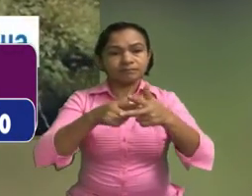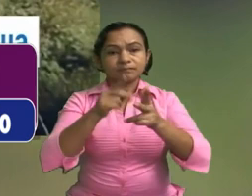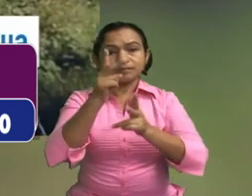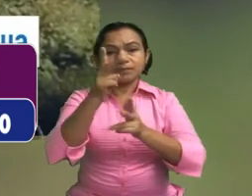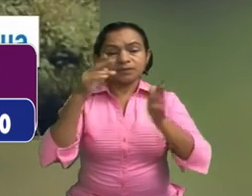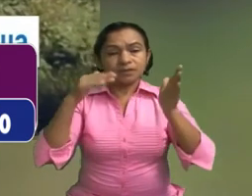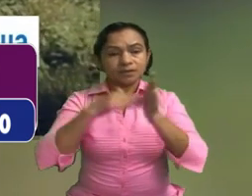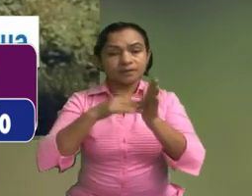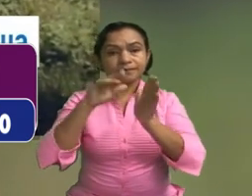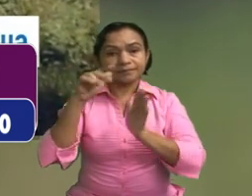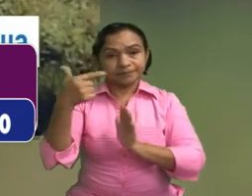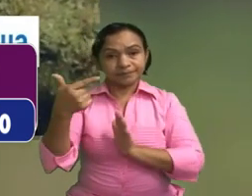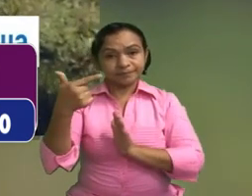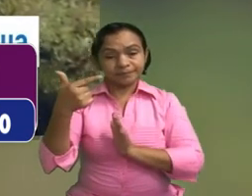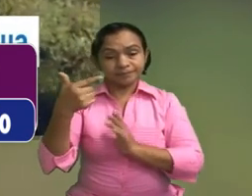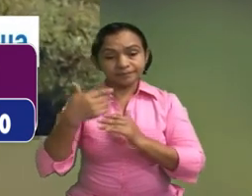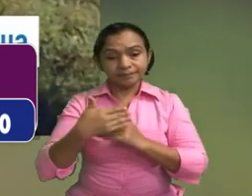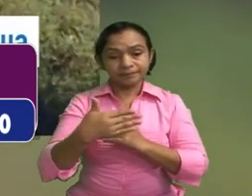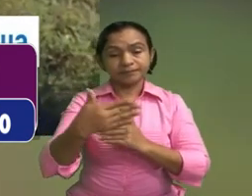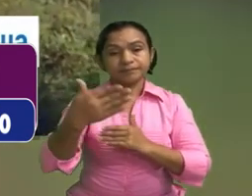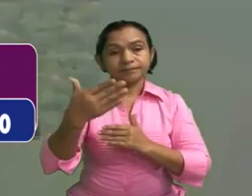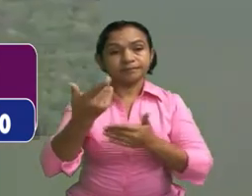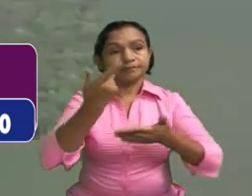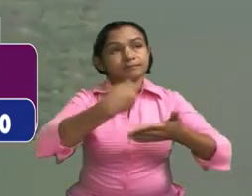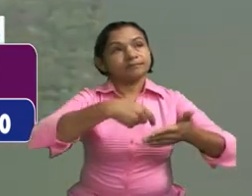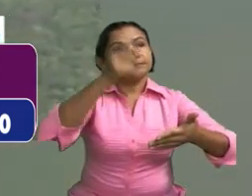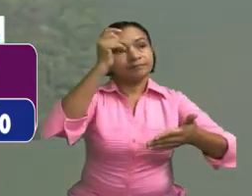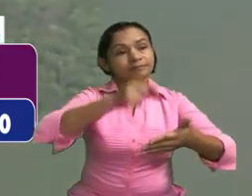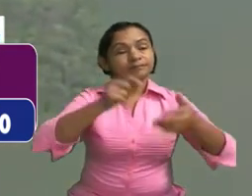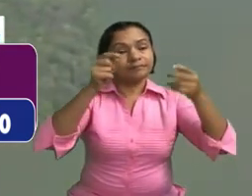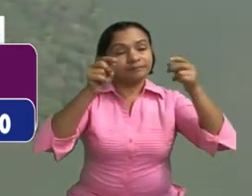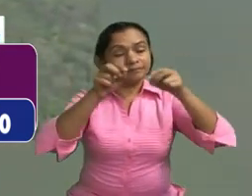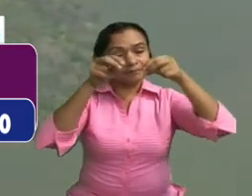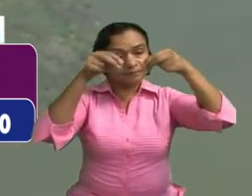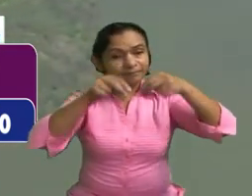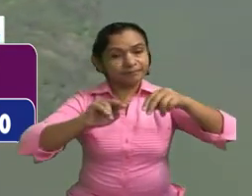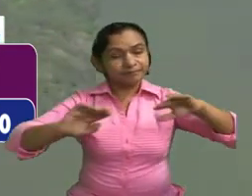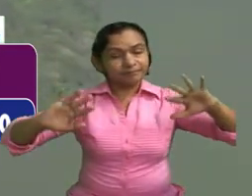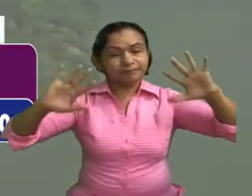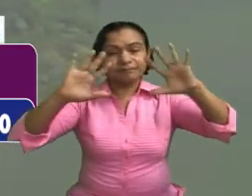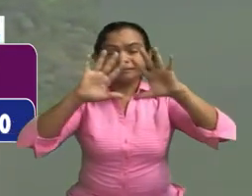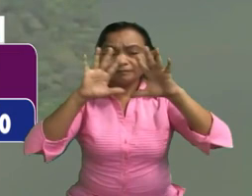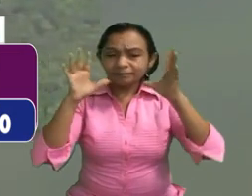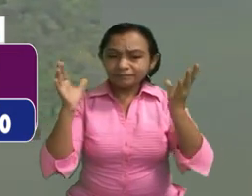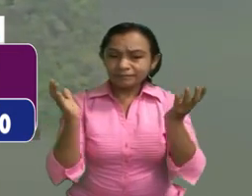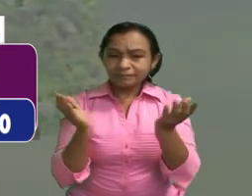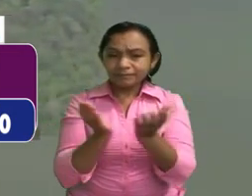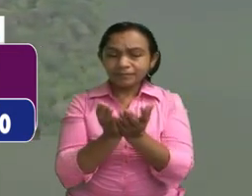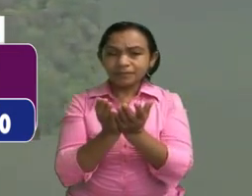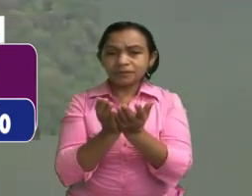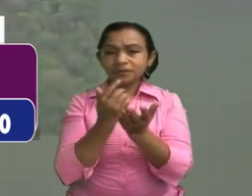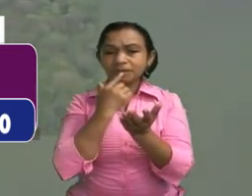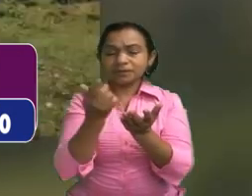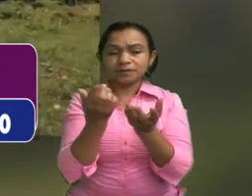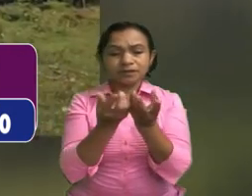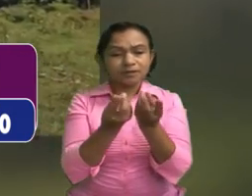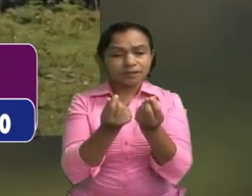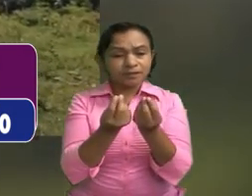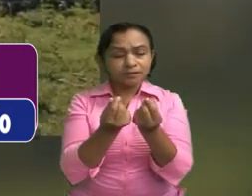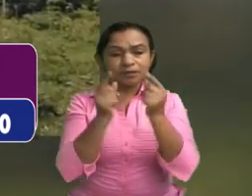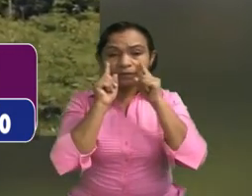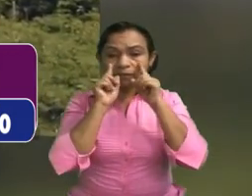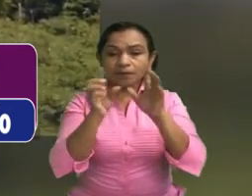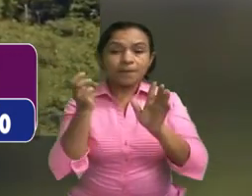2007, cuando nos adscribimos a la Declaratoria Universal de nuestra Madre Tierra, que es parte del marco